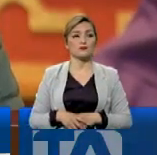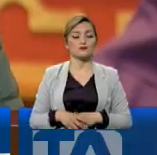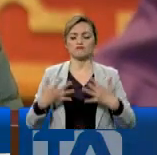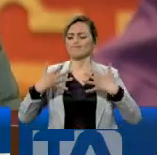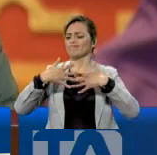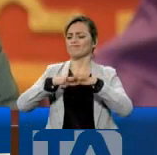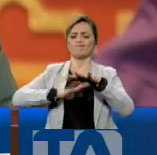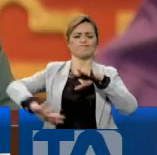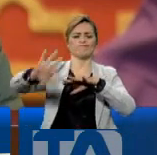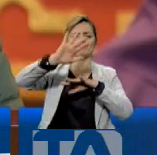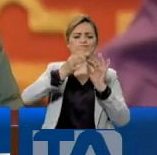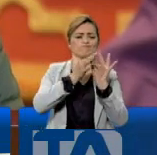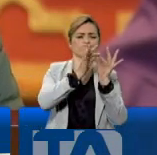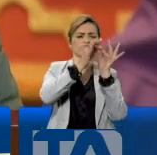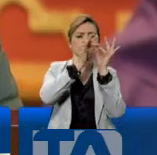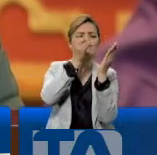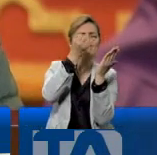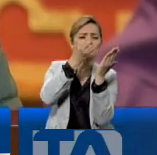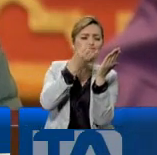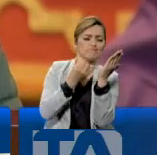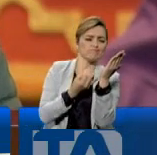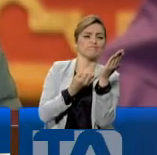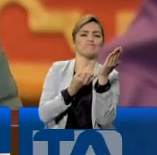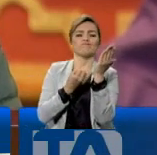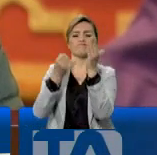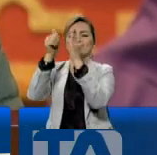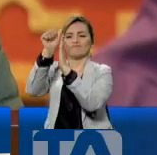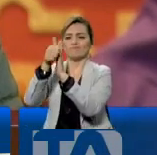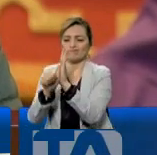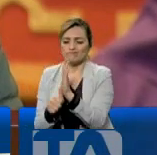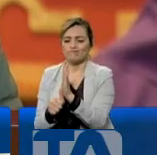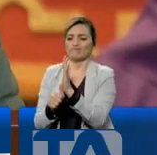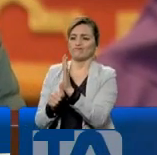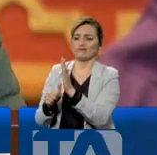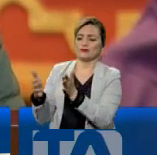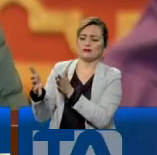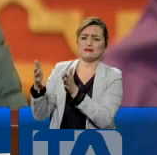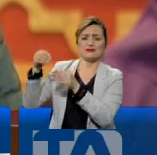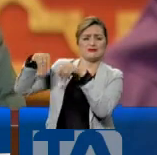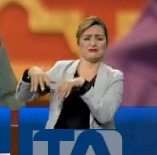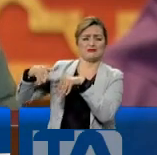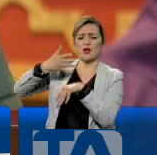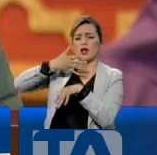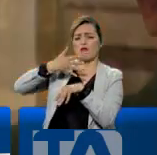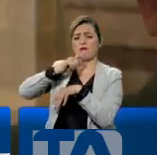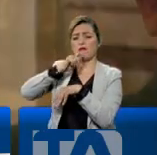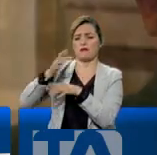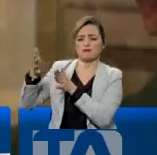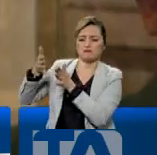integral, tanto de recuperación de pintura mural, artesonados, humedades y